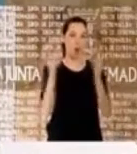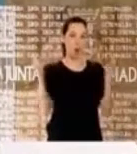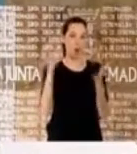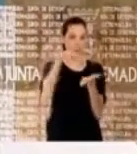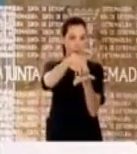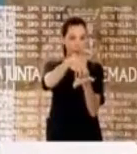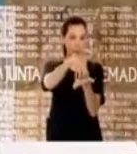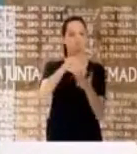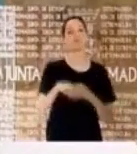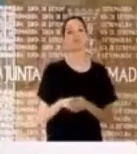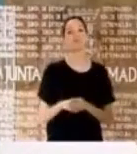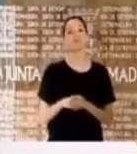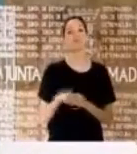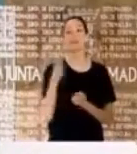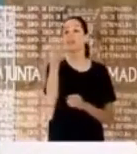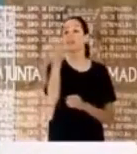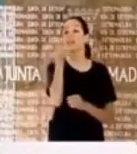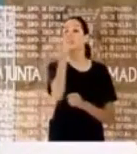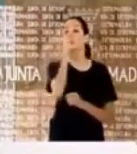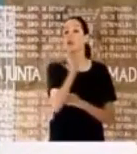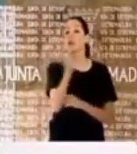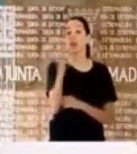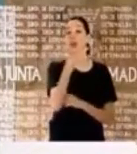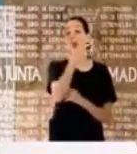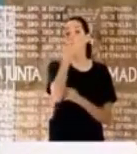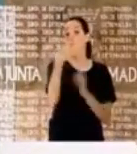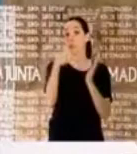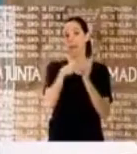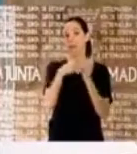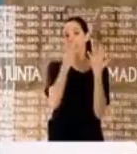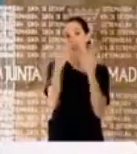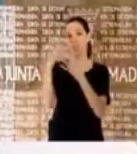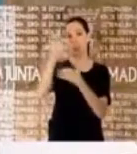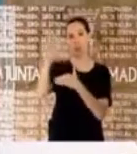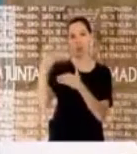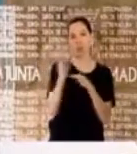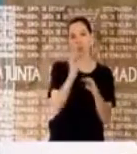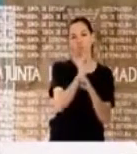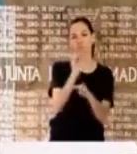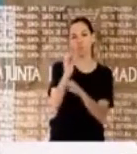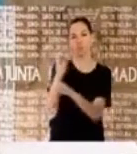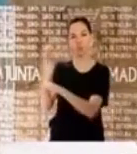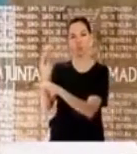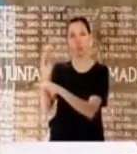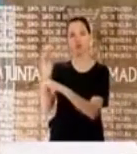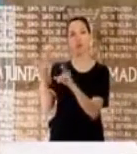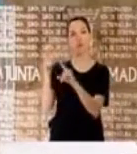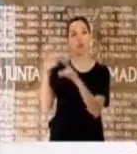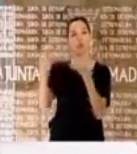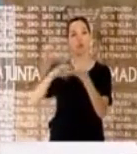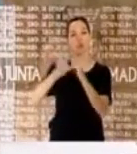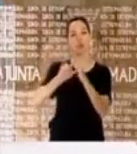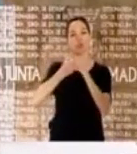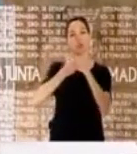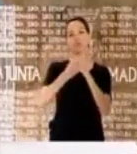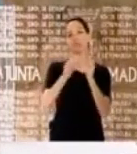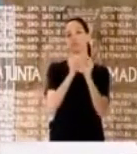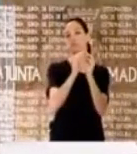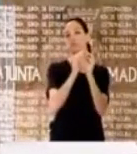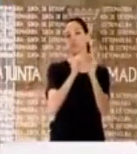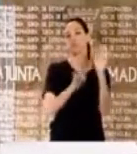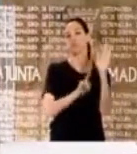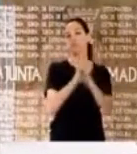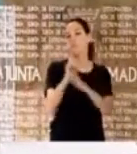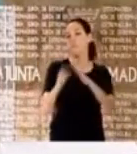ayudas recibirán una beca de 5.600 euros para poder desarrollar su proyecto y han de hacerlo en un máximo de